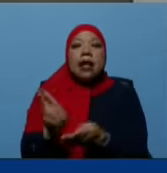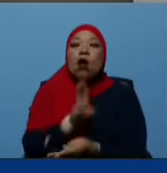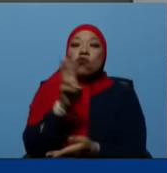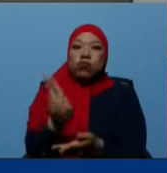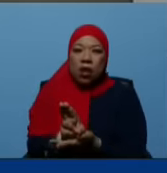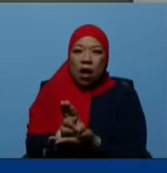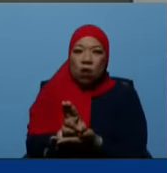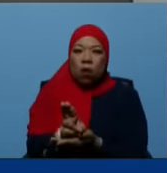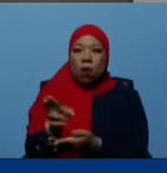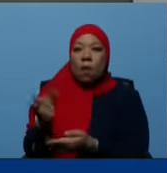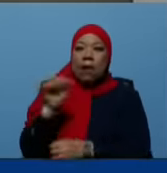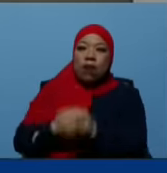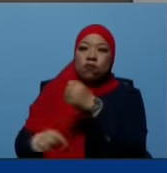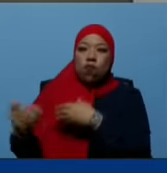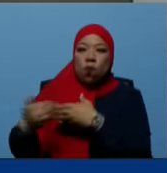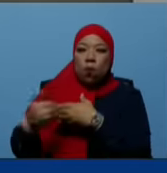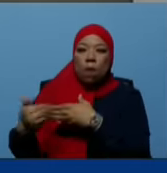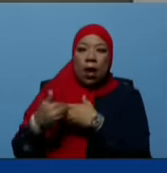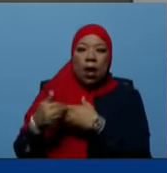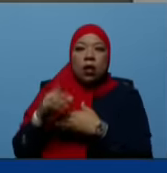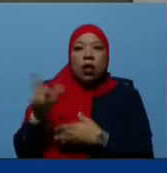utilizados en Guri,